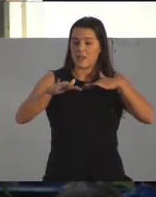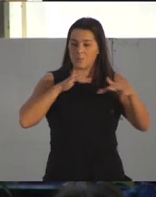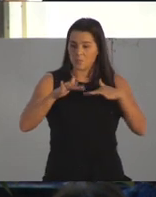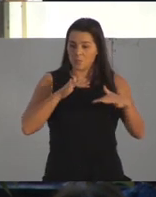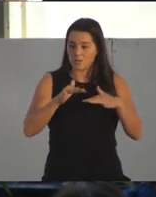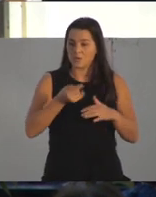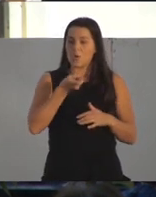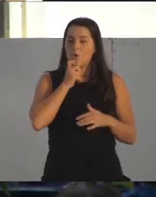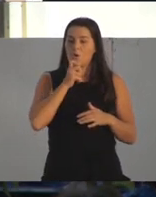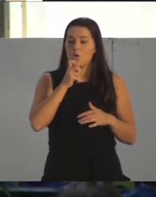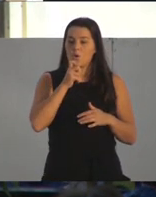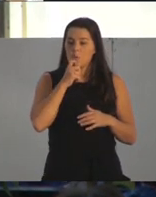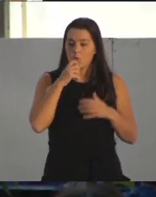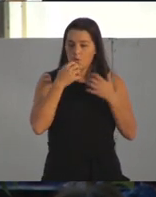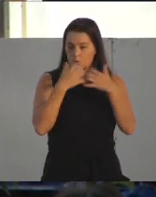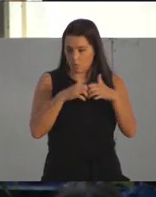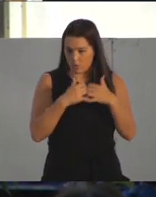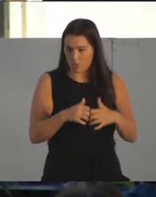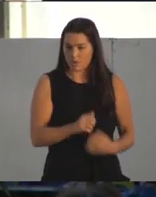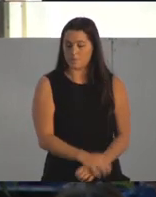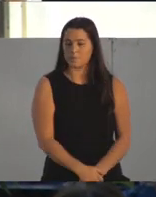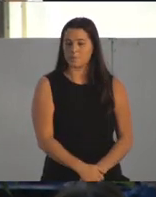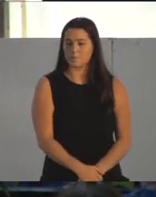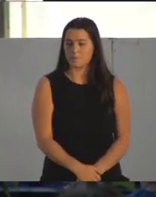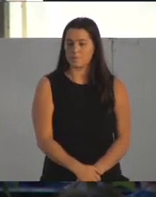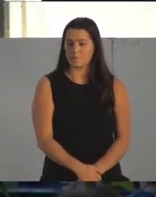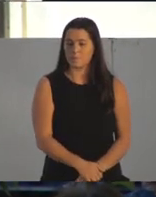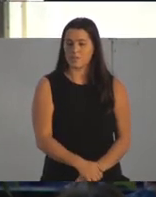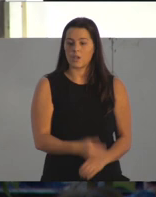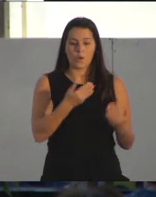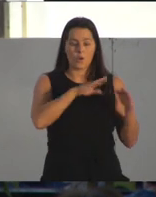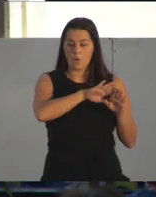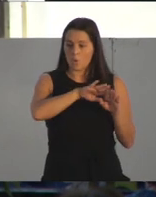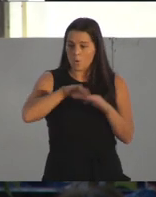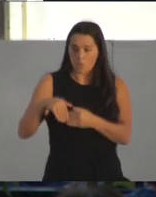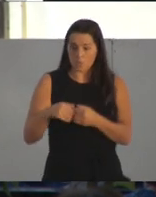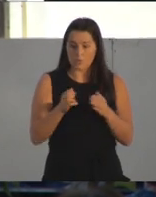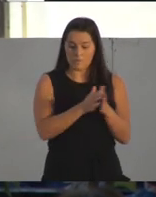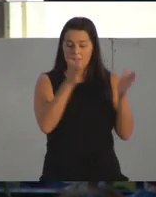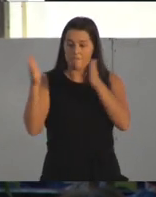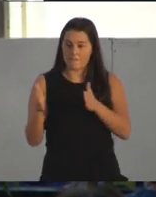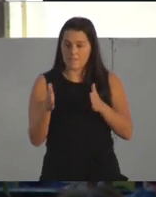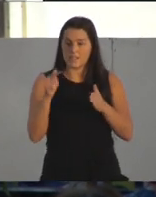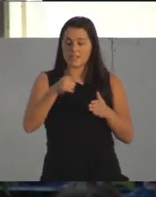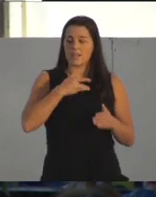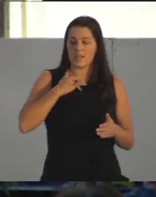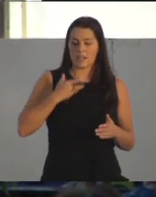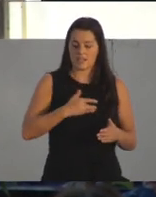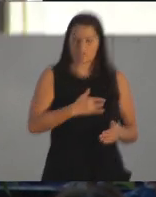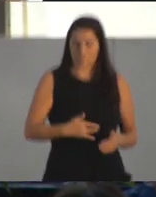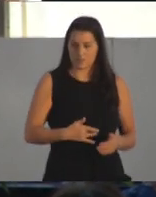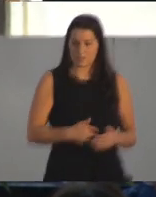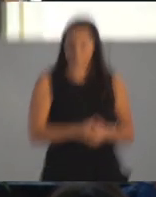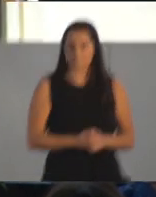De la neurotransmisión, el fin de la cuestión. La última fase es la fase esofágica. Esta casi ni la notamos. Solo la notamos